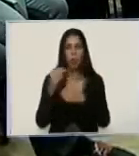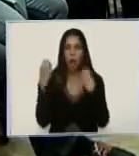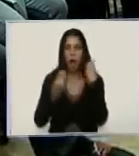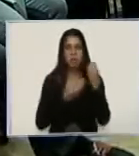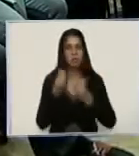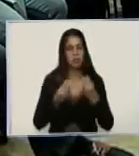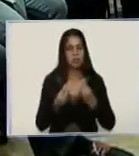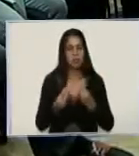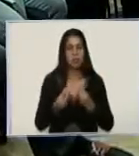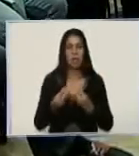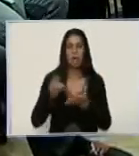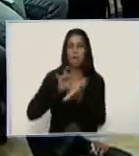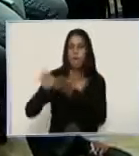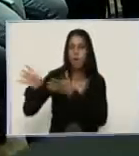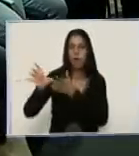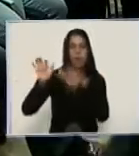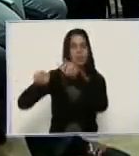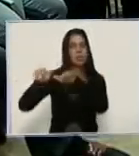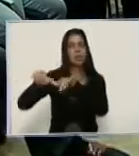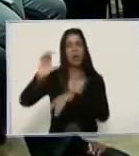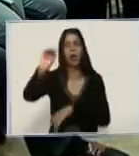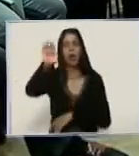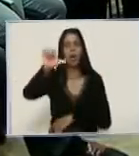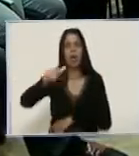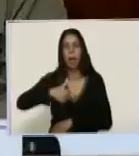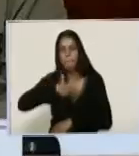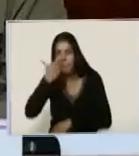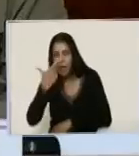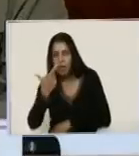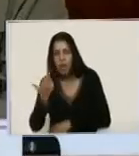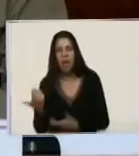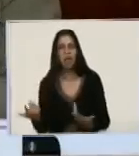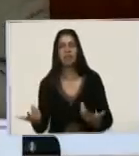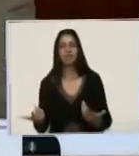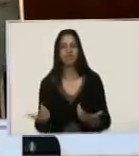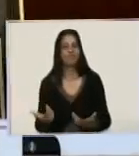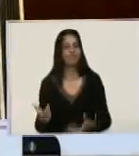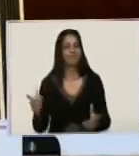¿Cómo es que renuncie de una vez? Tenga vergüenza. ¿Tendrá vergüenza?